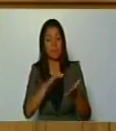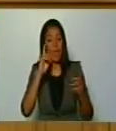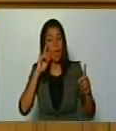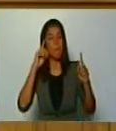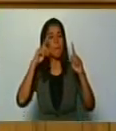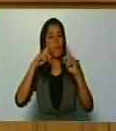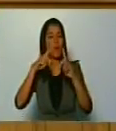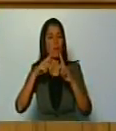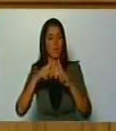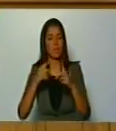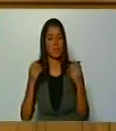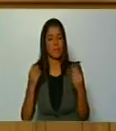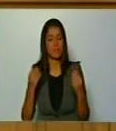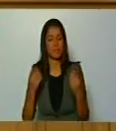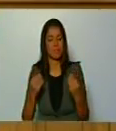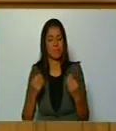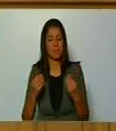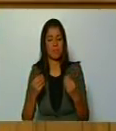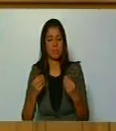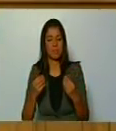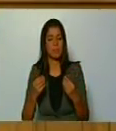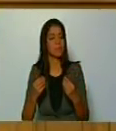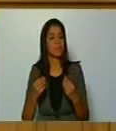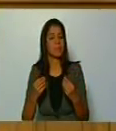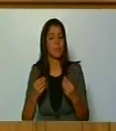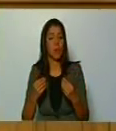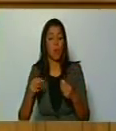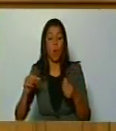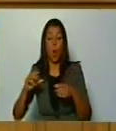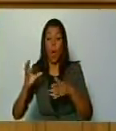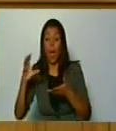último que llamaba a desconocer el Estado.